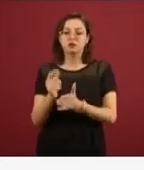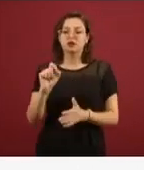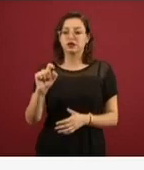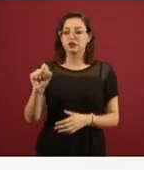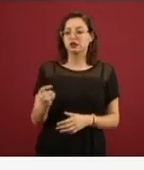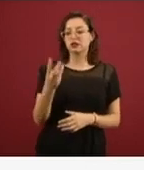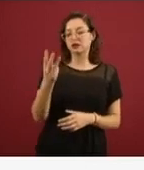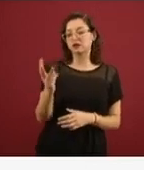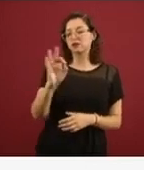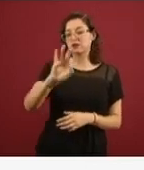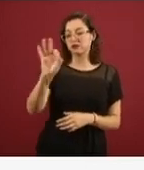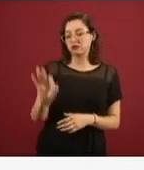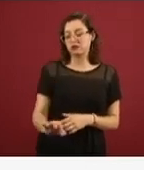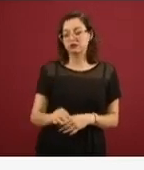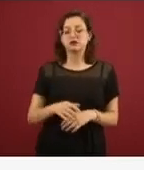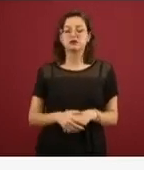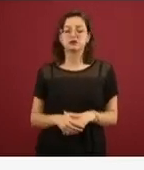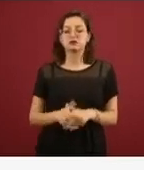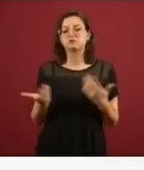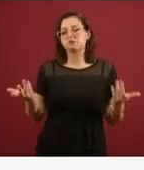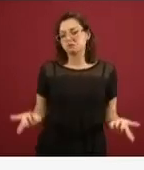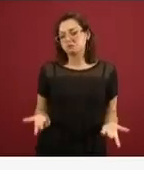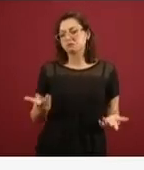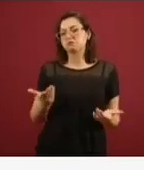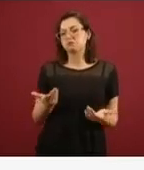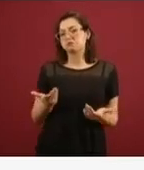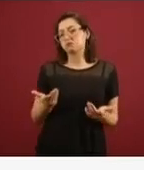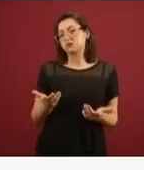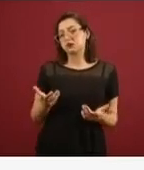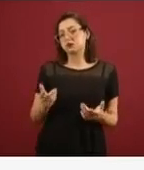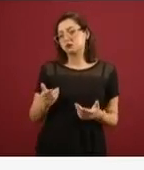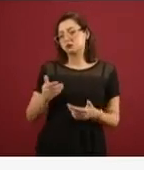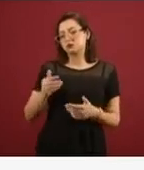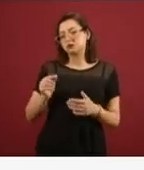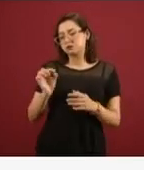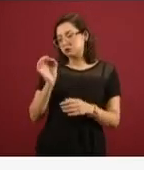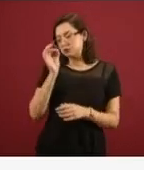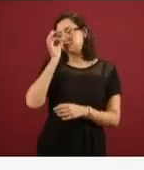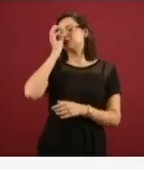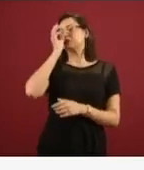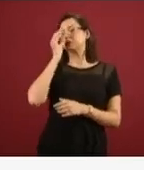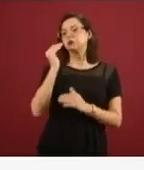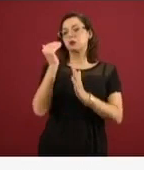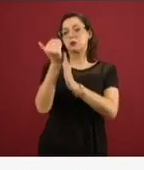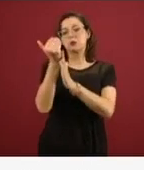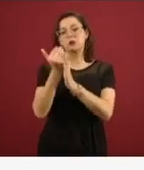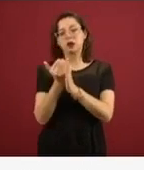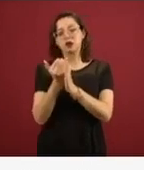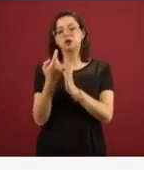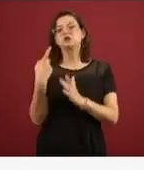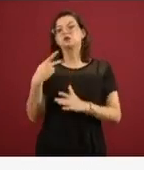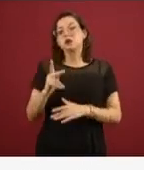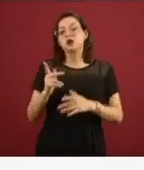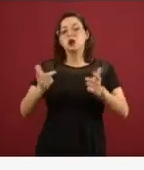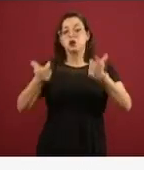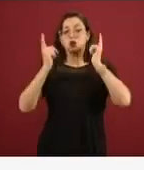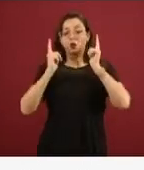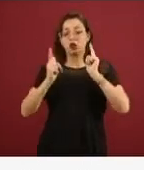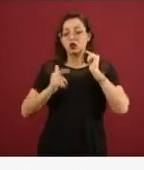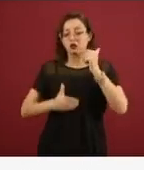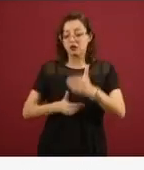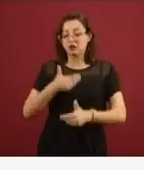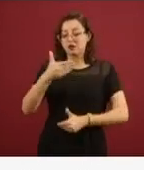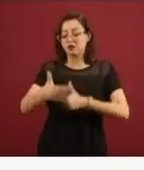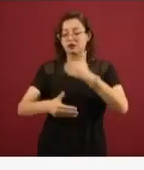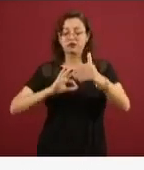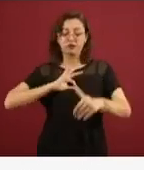23%, aún así eso es una variación pues bastante pequeña, pero como ya decíamos, esperaríamos que en la medida que se siga